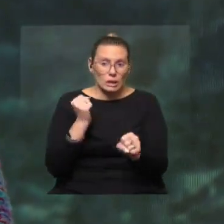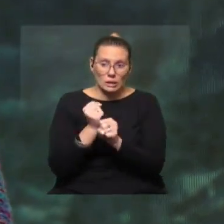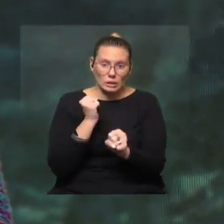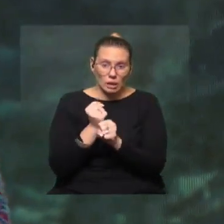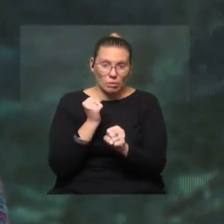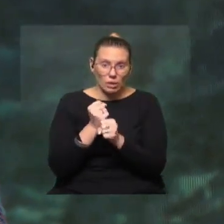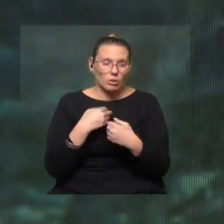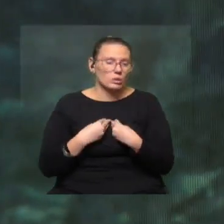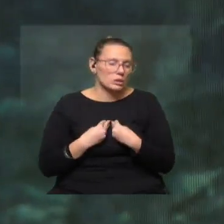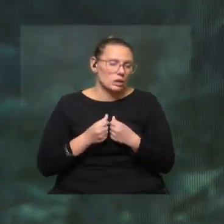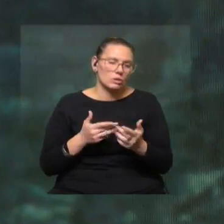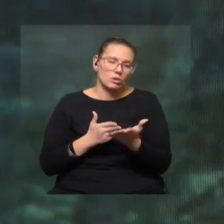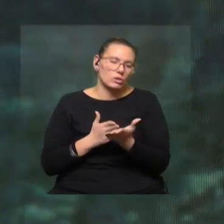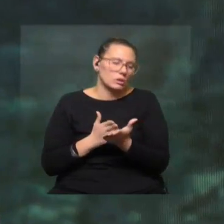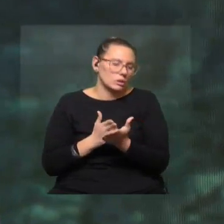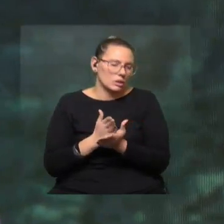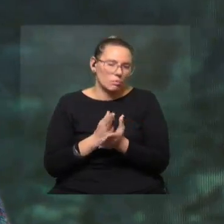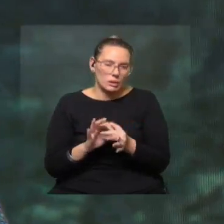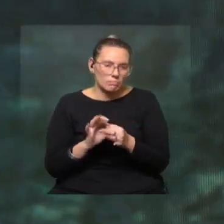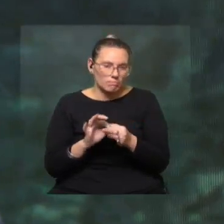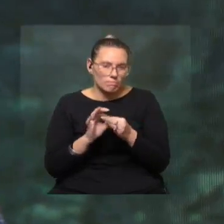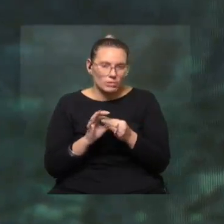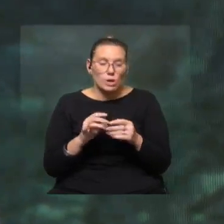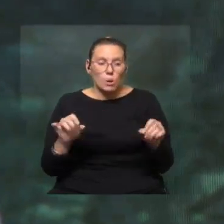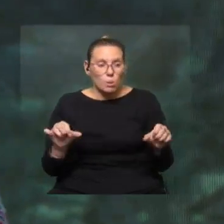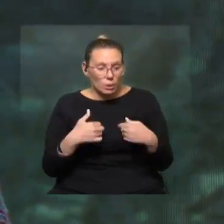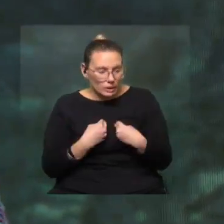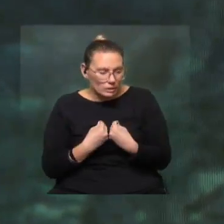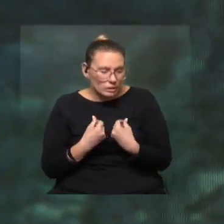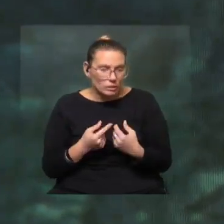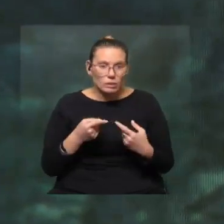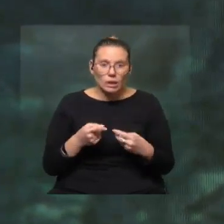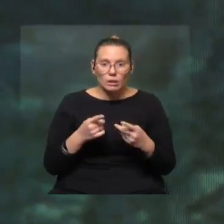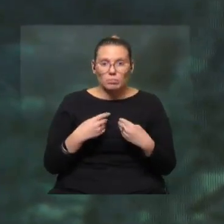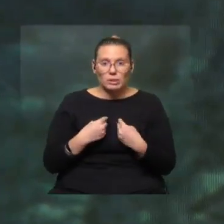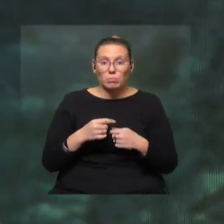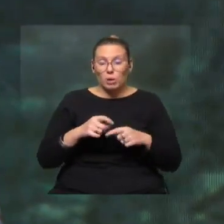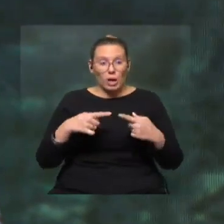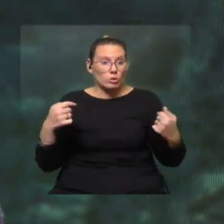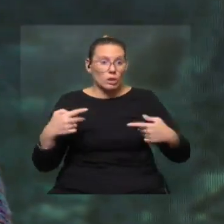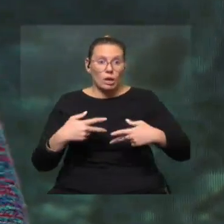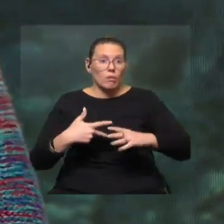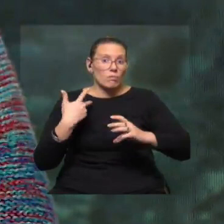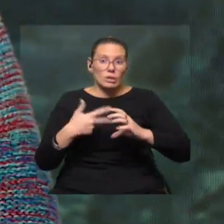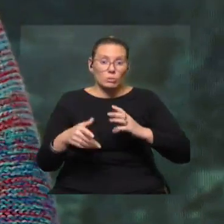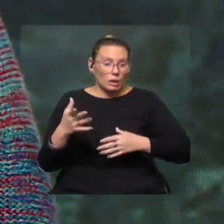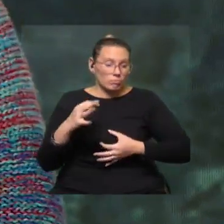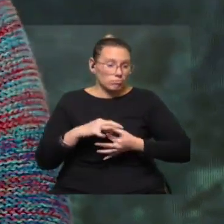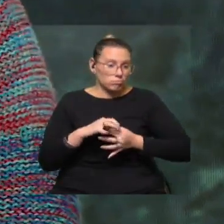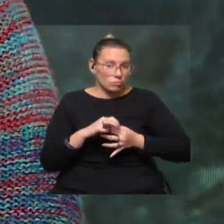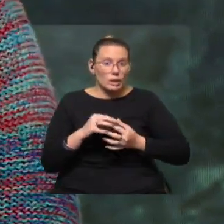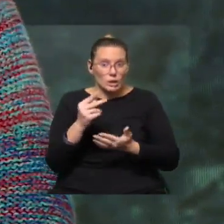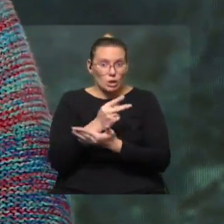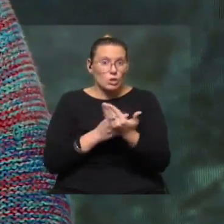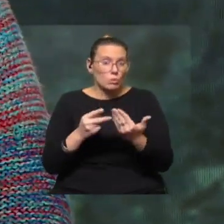trabajo me atraviesa de lo que estoy sintiendo y como lo que estaba sintiendo es que estaba atravesada por lo virtual en el dibujo me